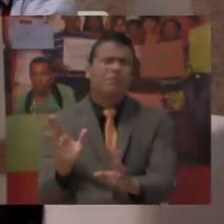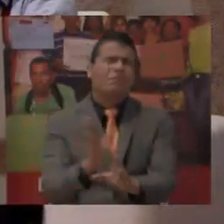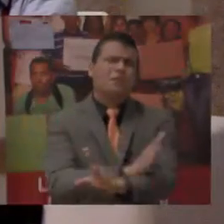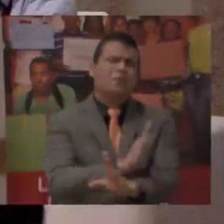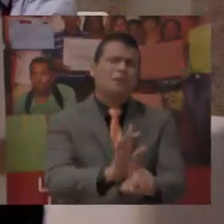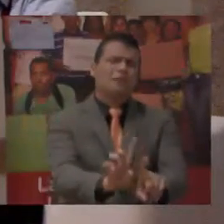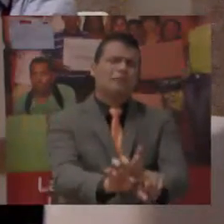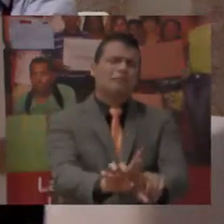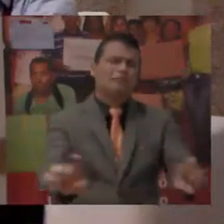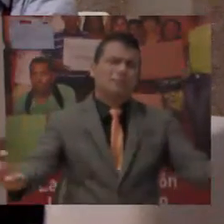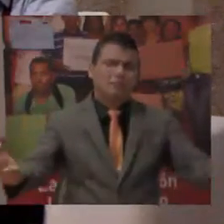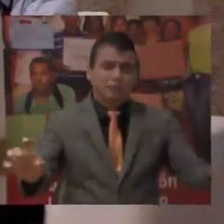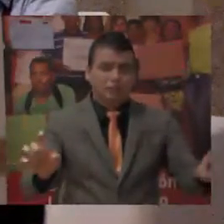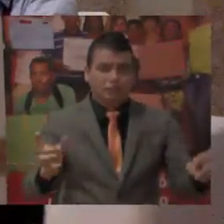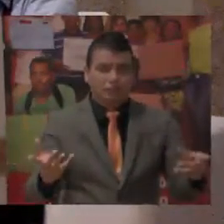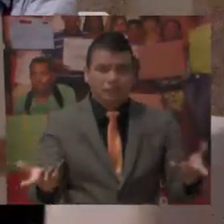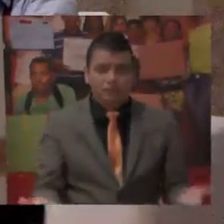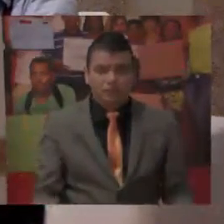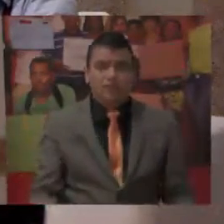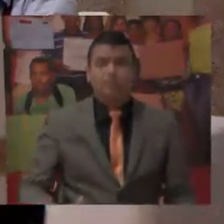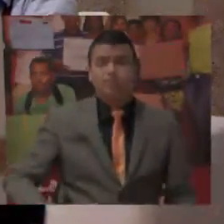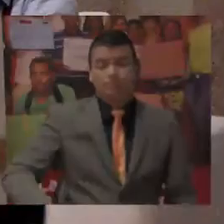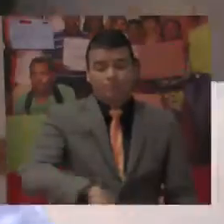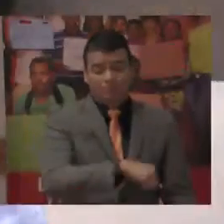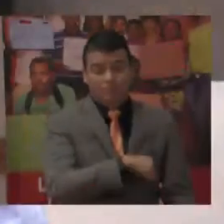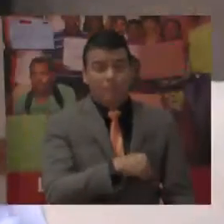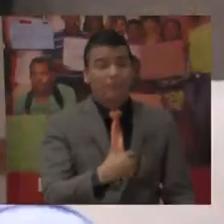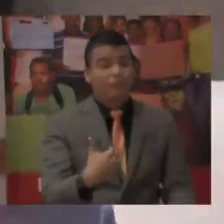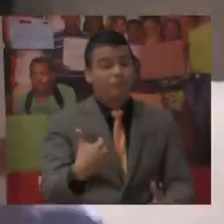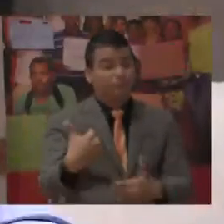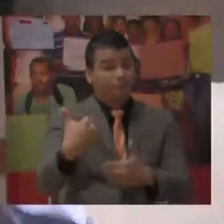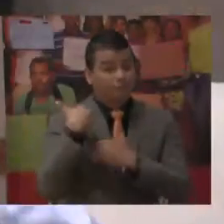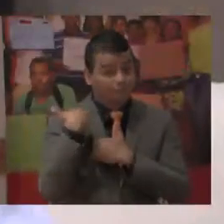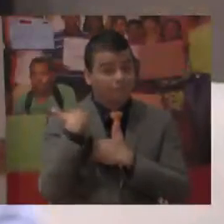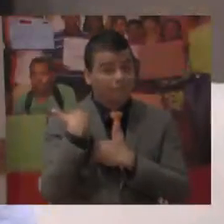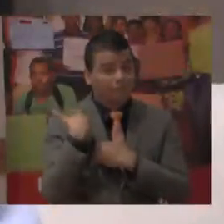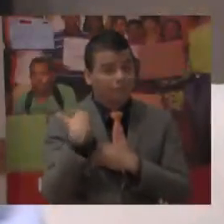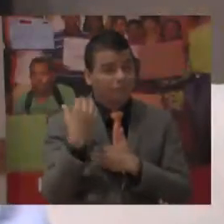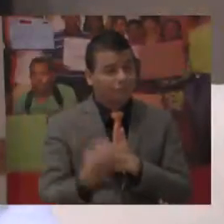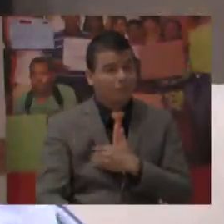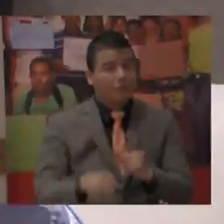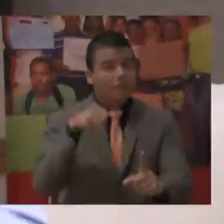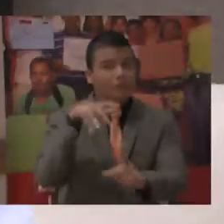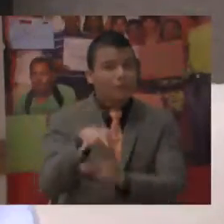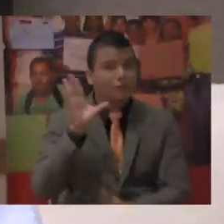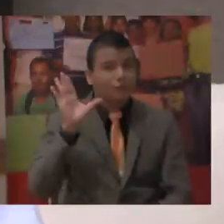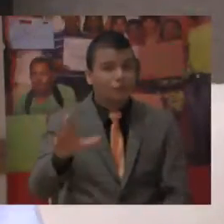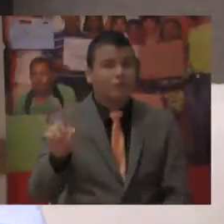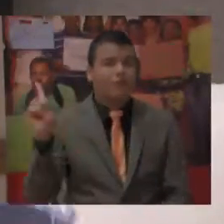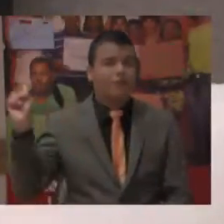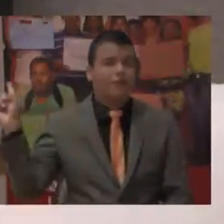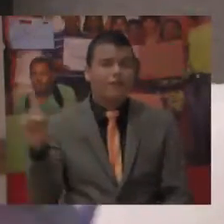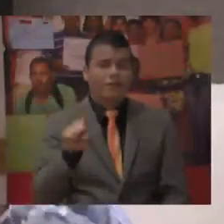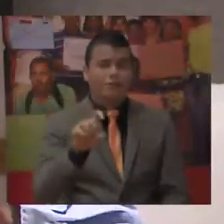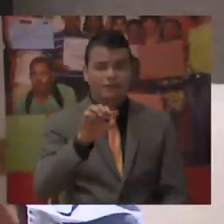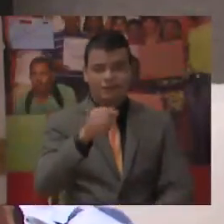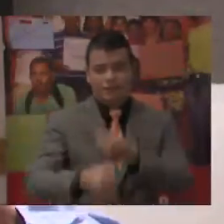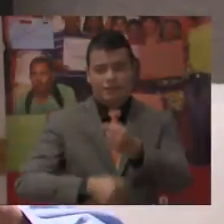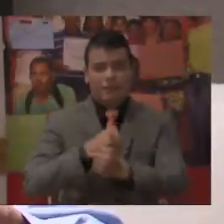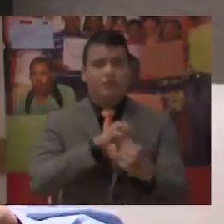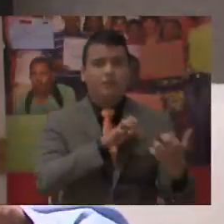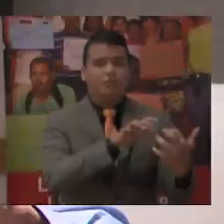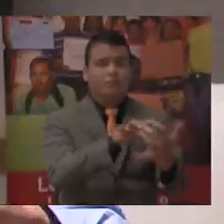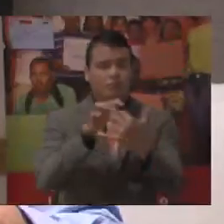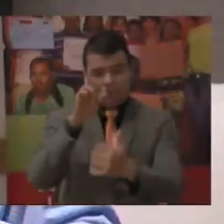el fondo nosotros hemos tenido mucha responsabilidad de haber causado esa cosa durante 60 años. Nosotros